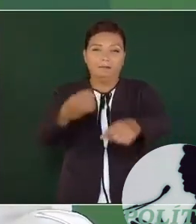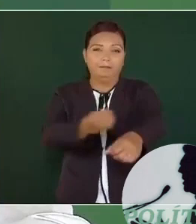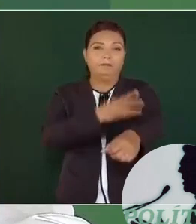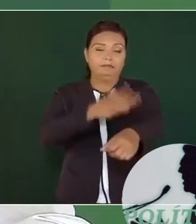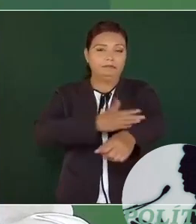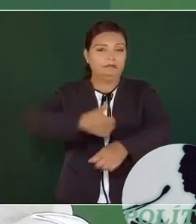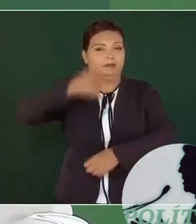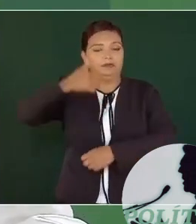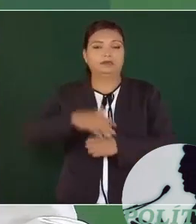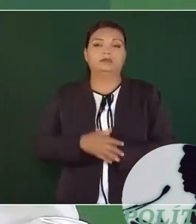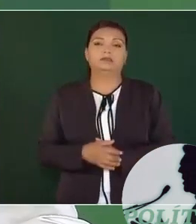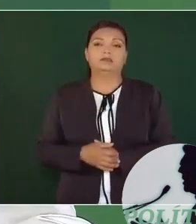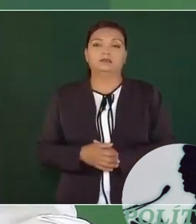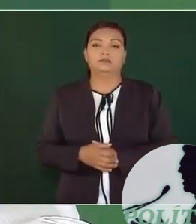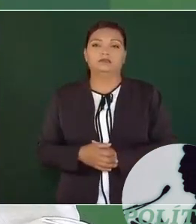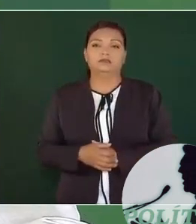quienes